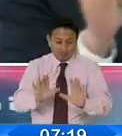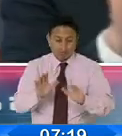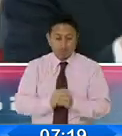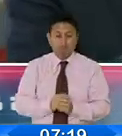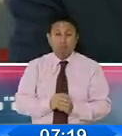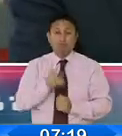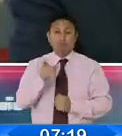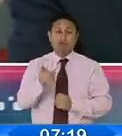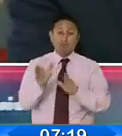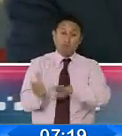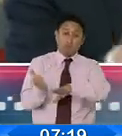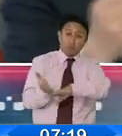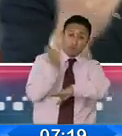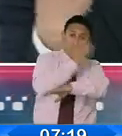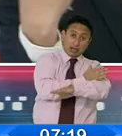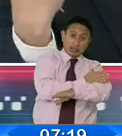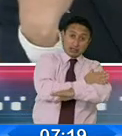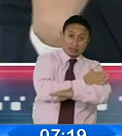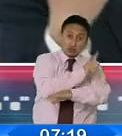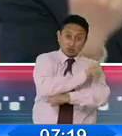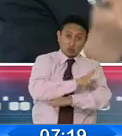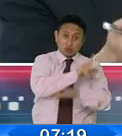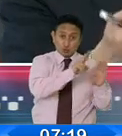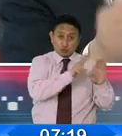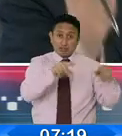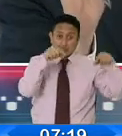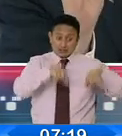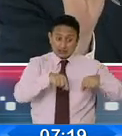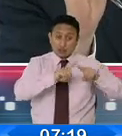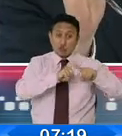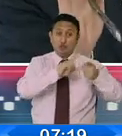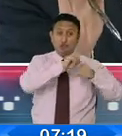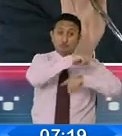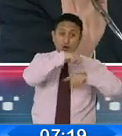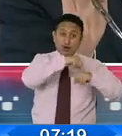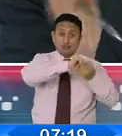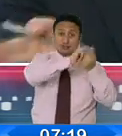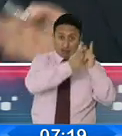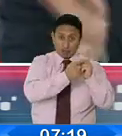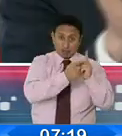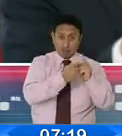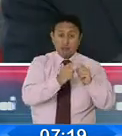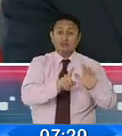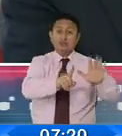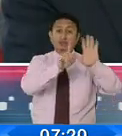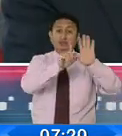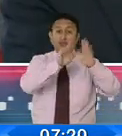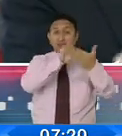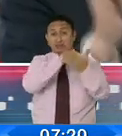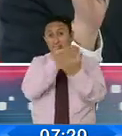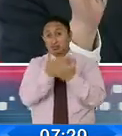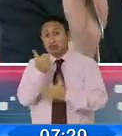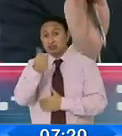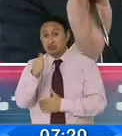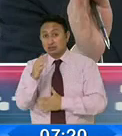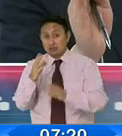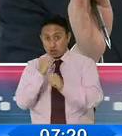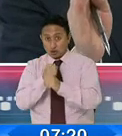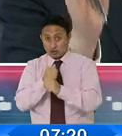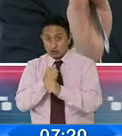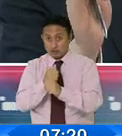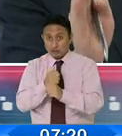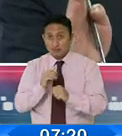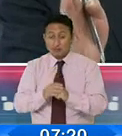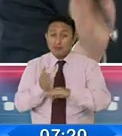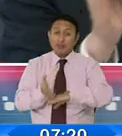mismo esquema que teníamos, pero se amplía el horario. Va de 6 a 22 horas. Antes era de 22 horas. Antes